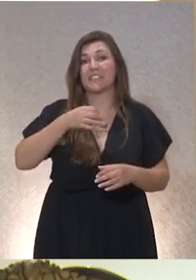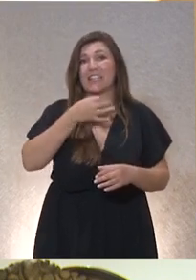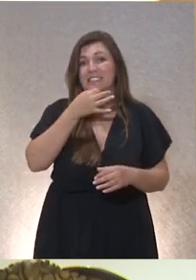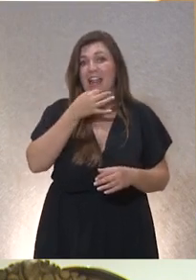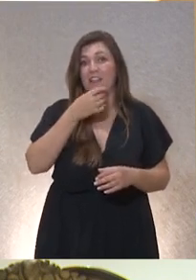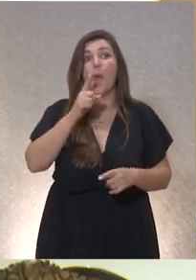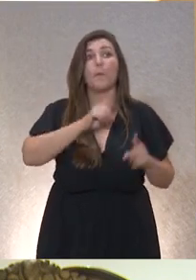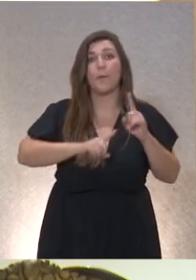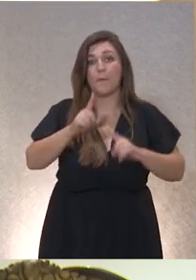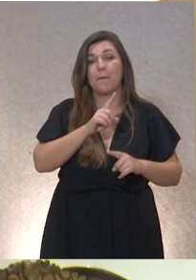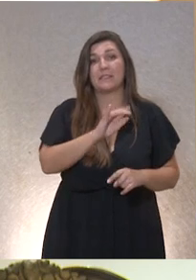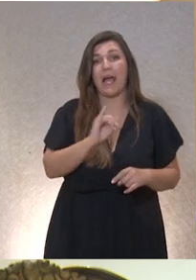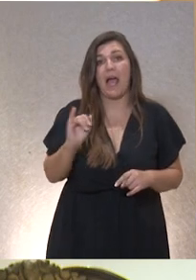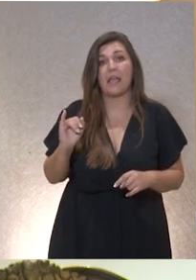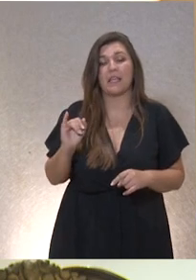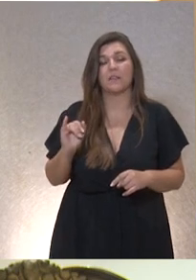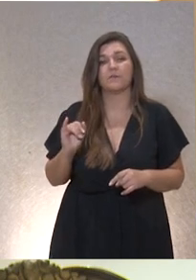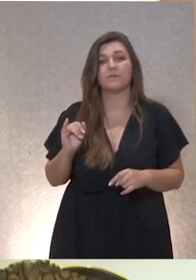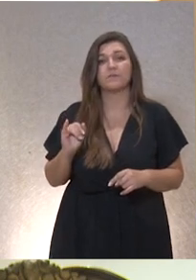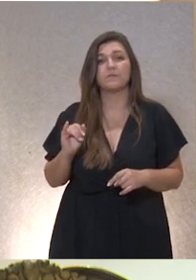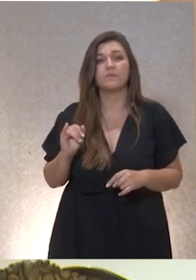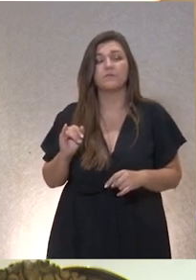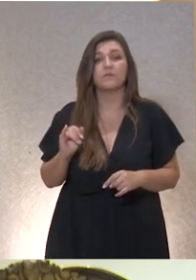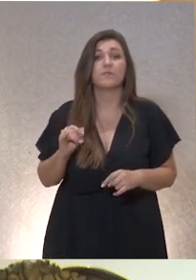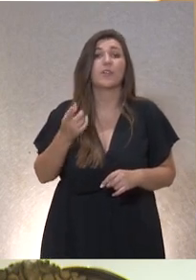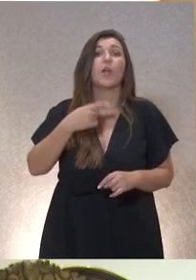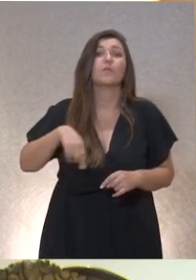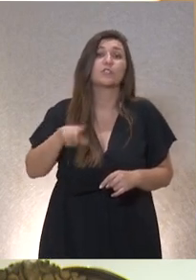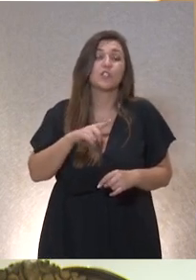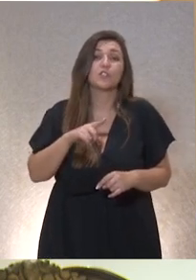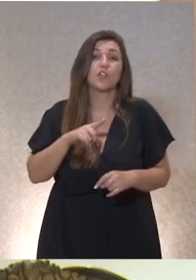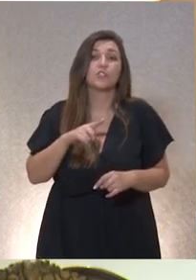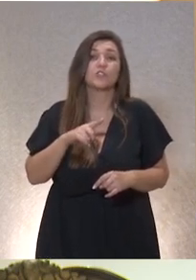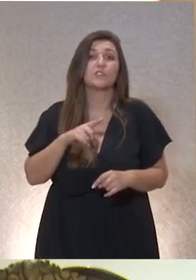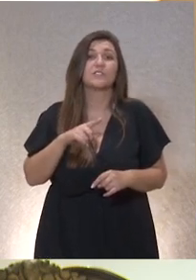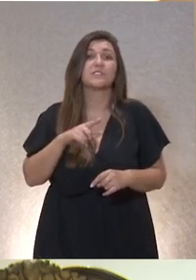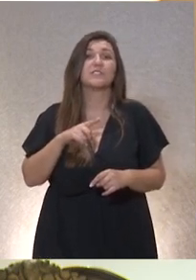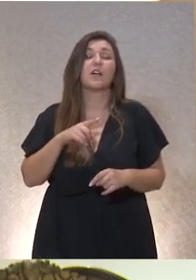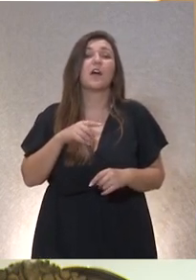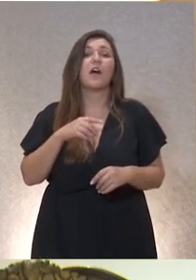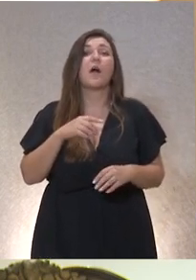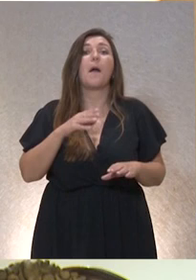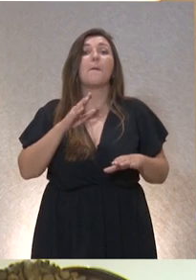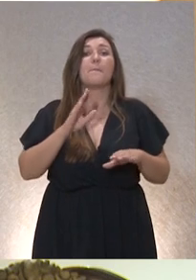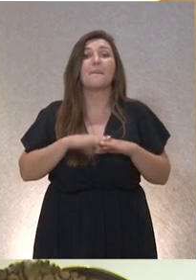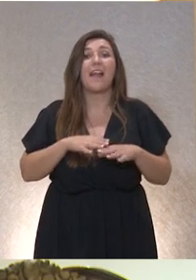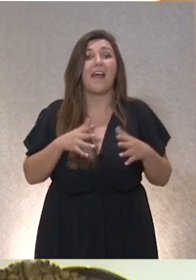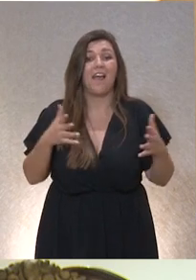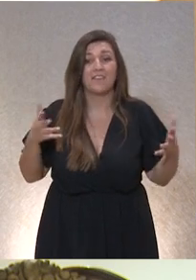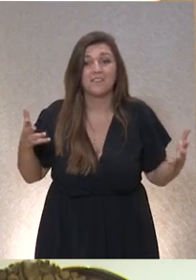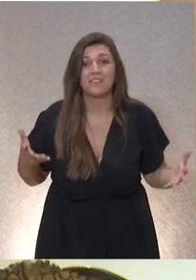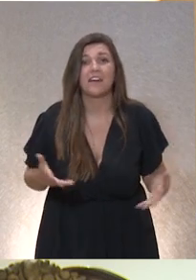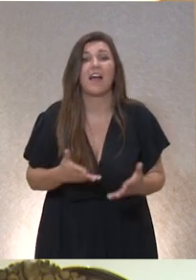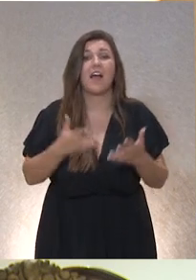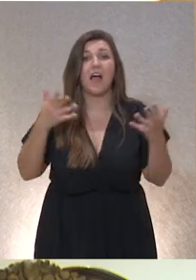aquí con problemas y que podéis servir para estimular el zumbido del moscardón